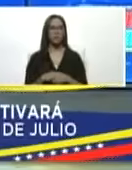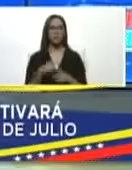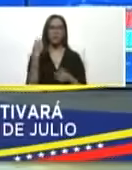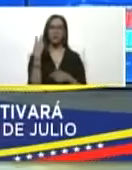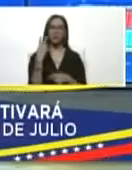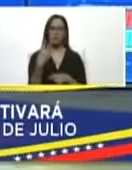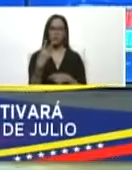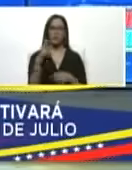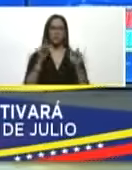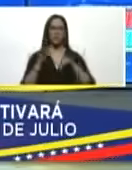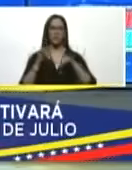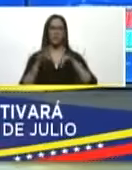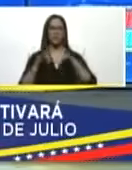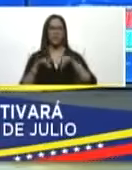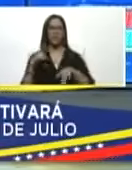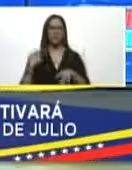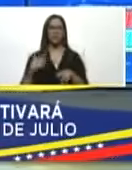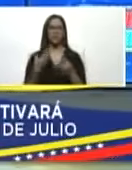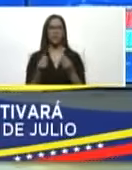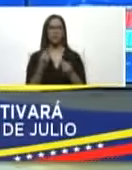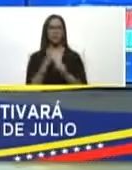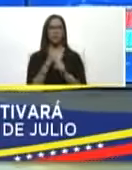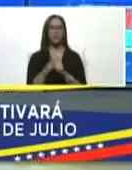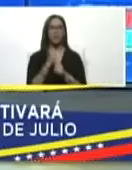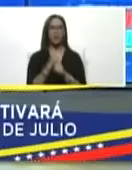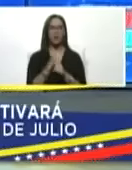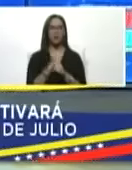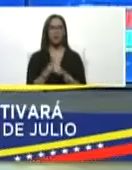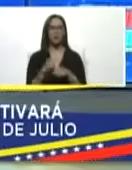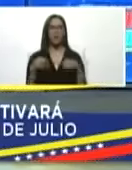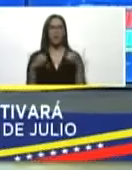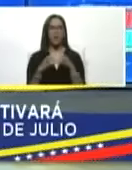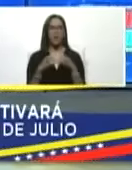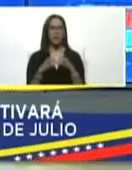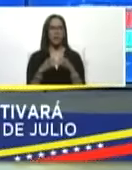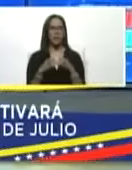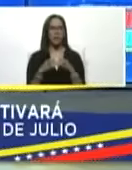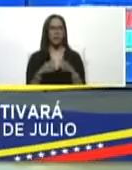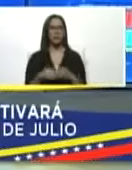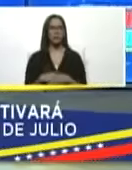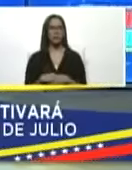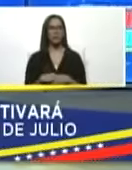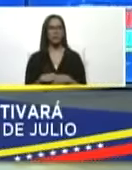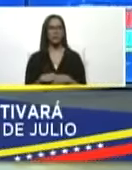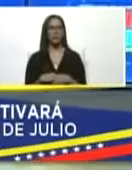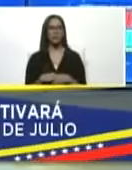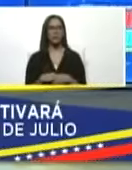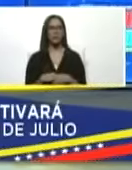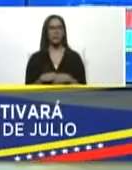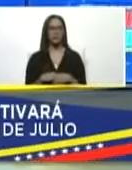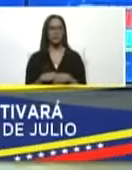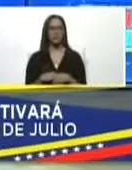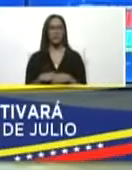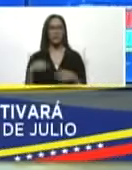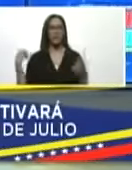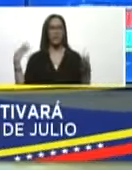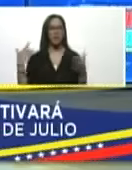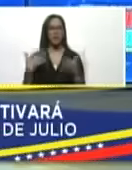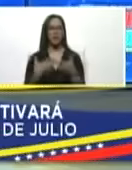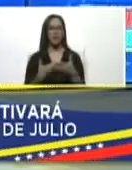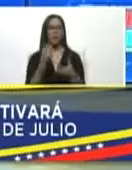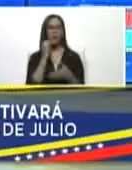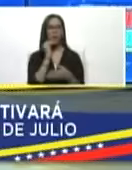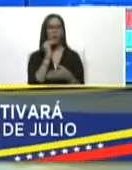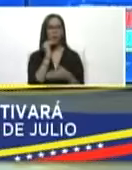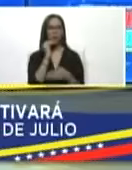secretarias ejecutivas que tendrán mucho trabajo, la compañera de la generación intermedia